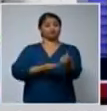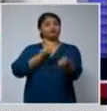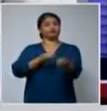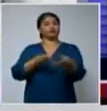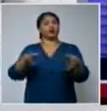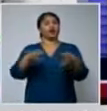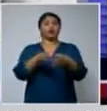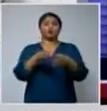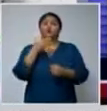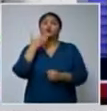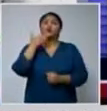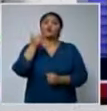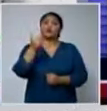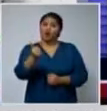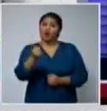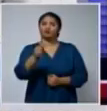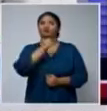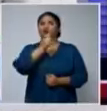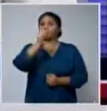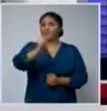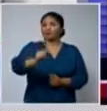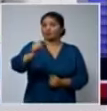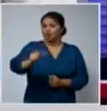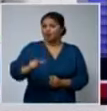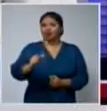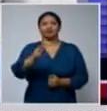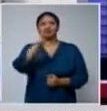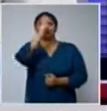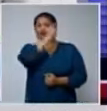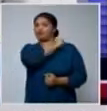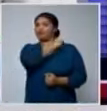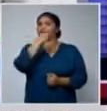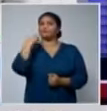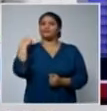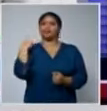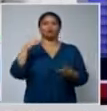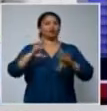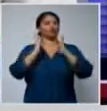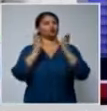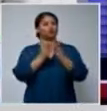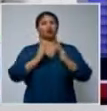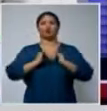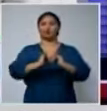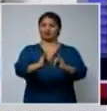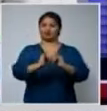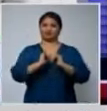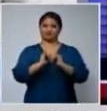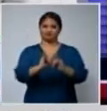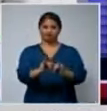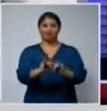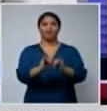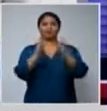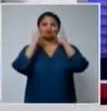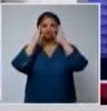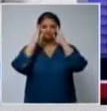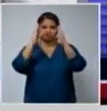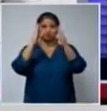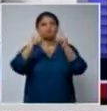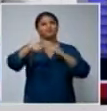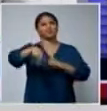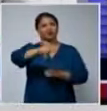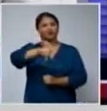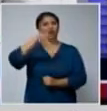de transmitir al pueblo cada variante epidemiológica, cada variable en función también del conocimiento del